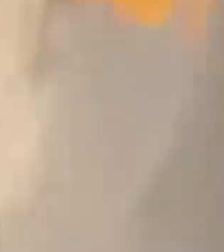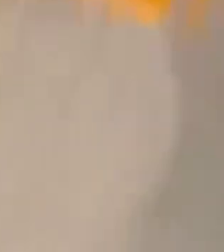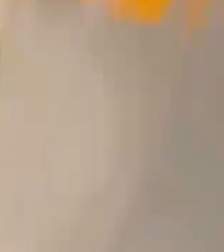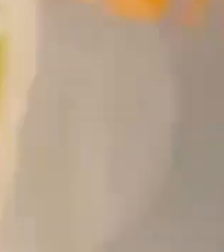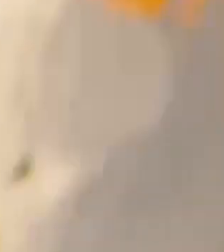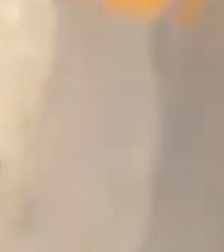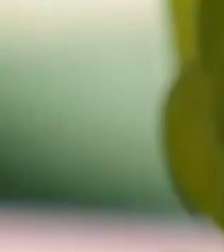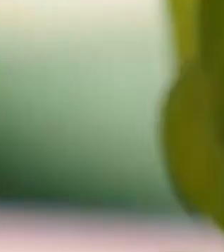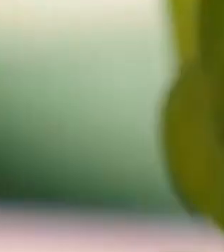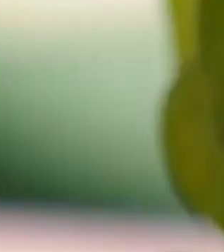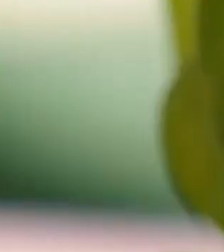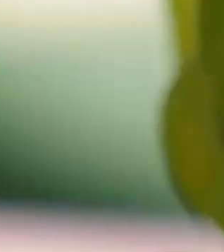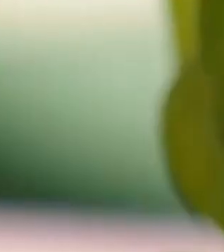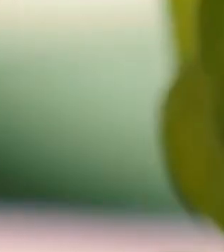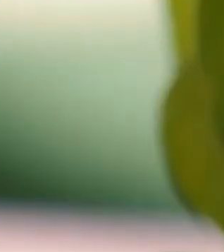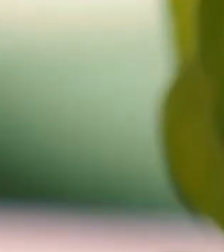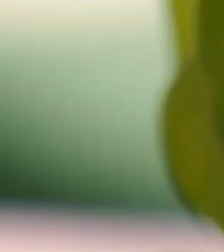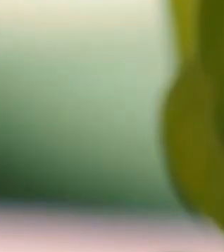a